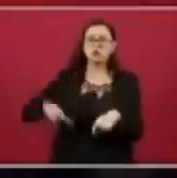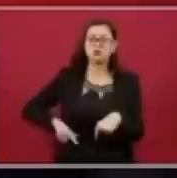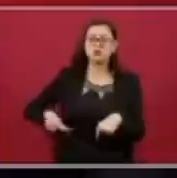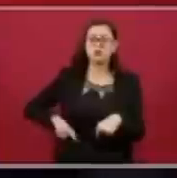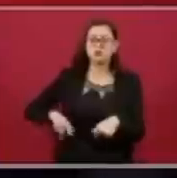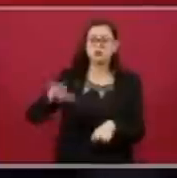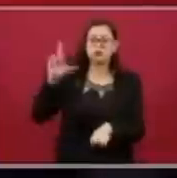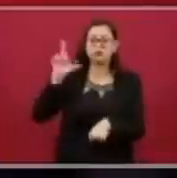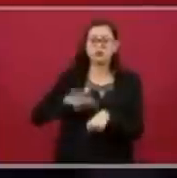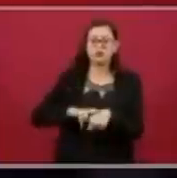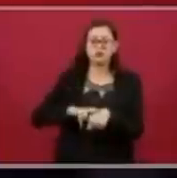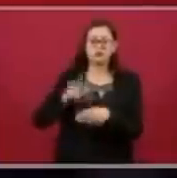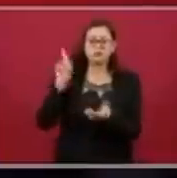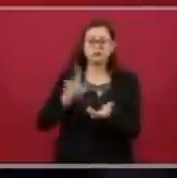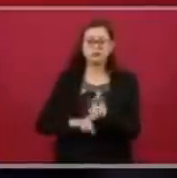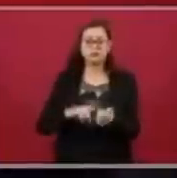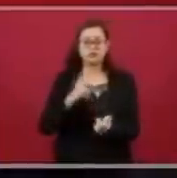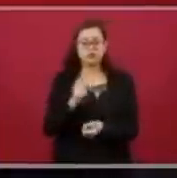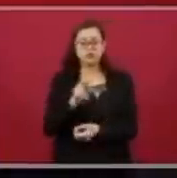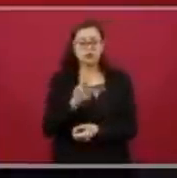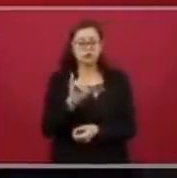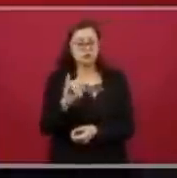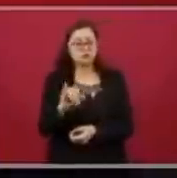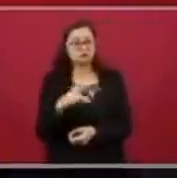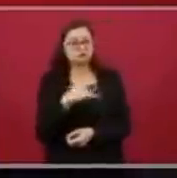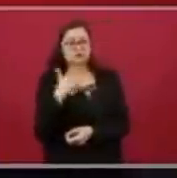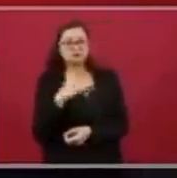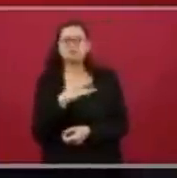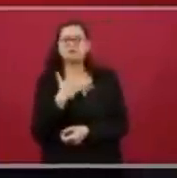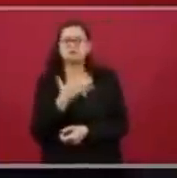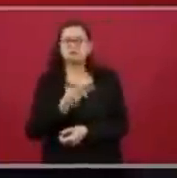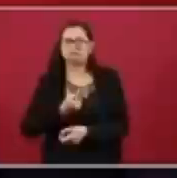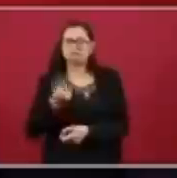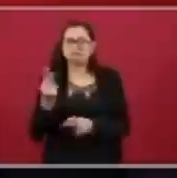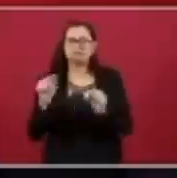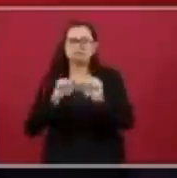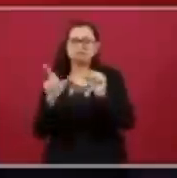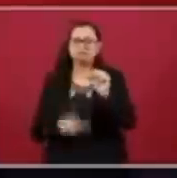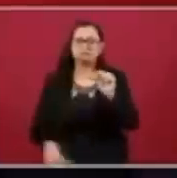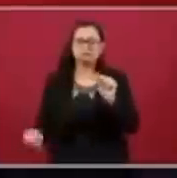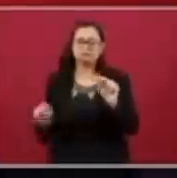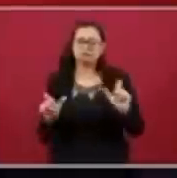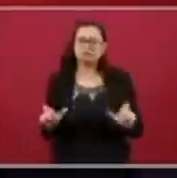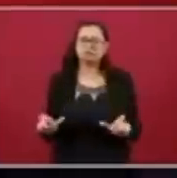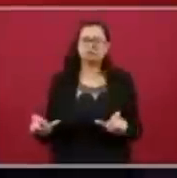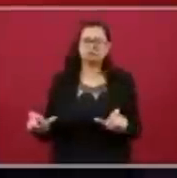del PRI que ellos apoyan la Guardia Nacional, pero